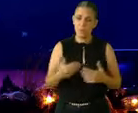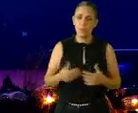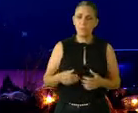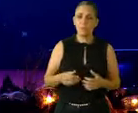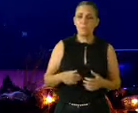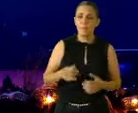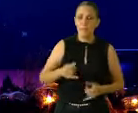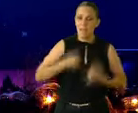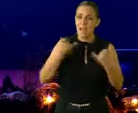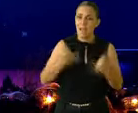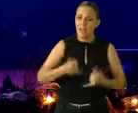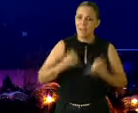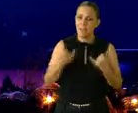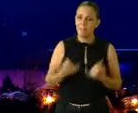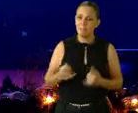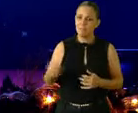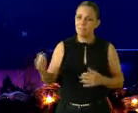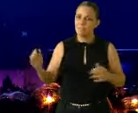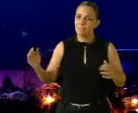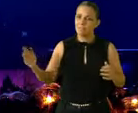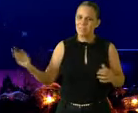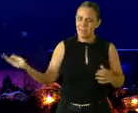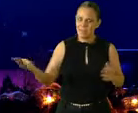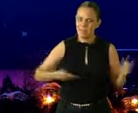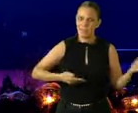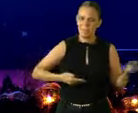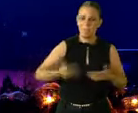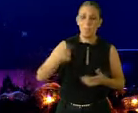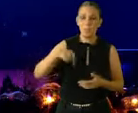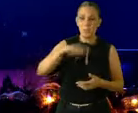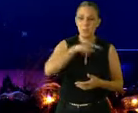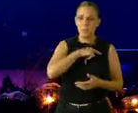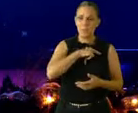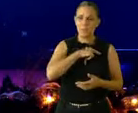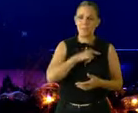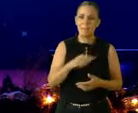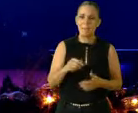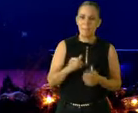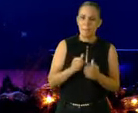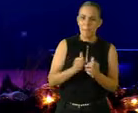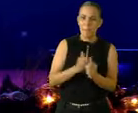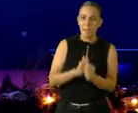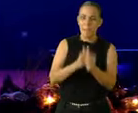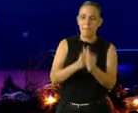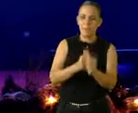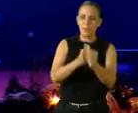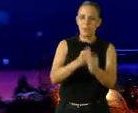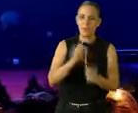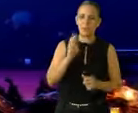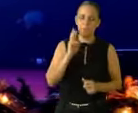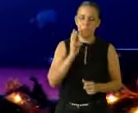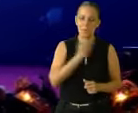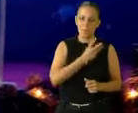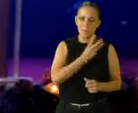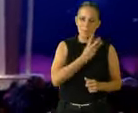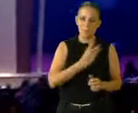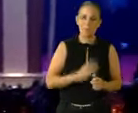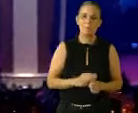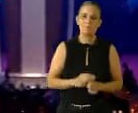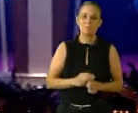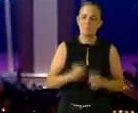alegría, recibimos a nuestro apóstol. ¡Qué bueno! ¡Aleluya! ¡Sea bendecida, iglesia!